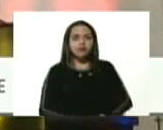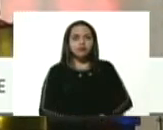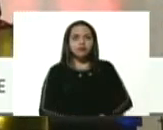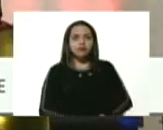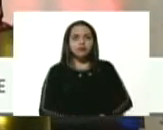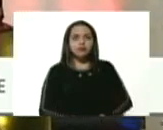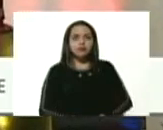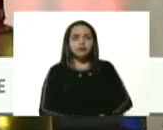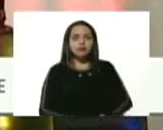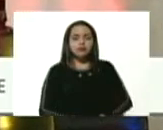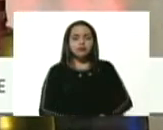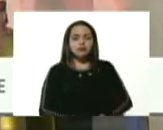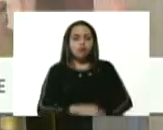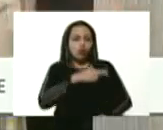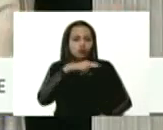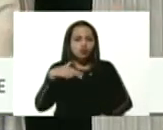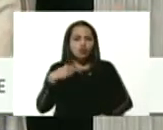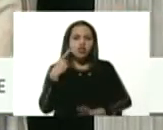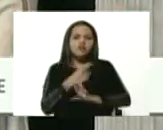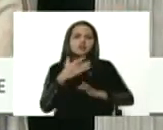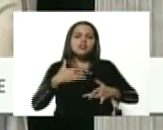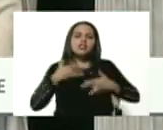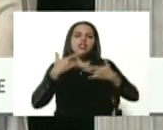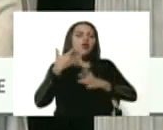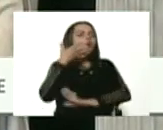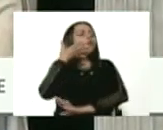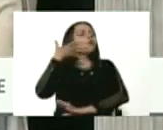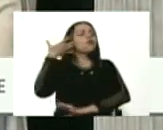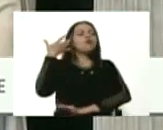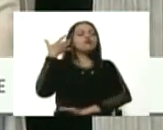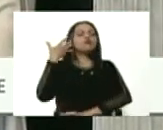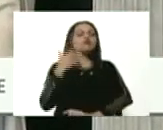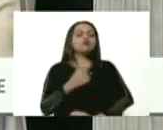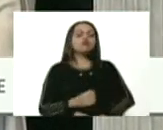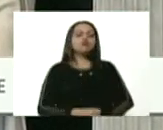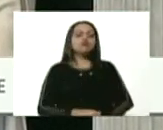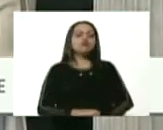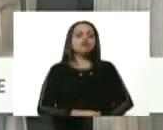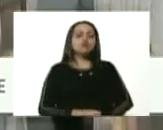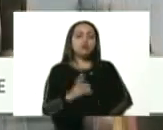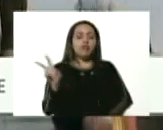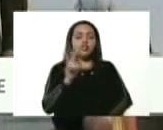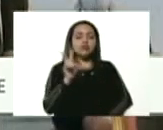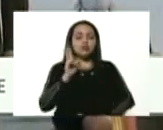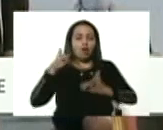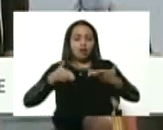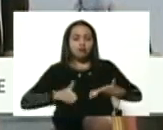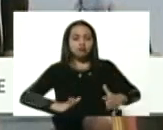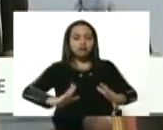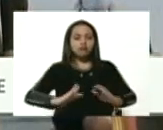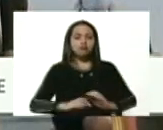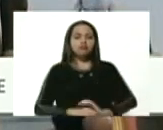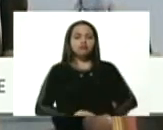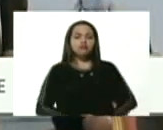Qué orgullosos debemos sentirnos de ser venezolanos.